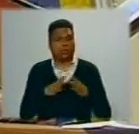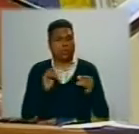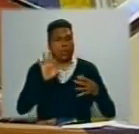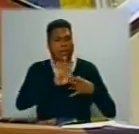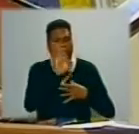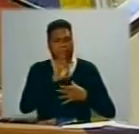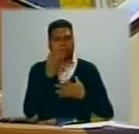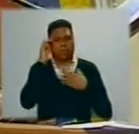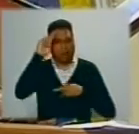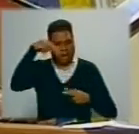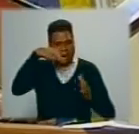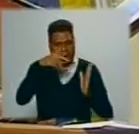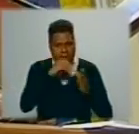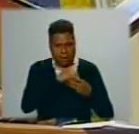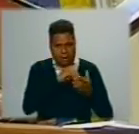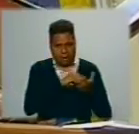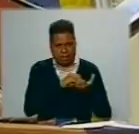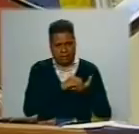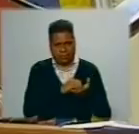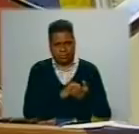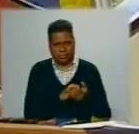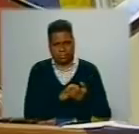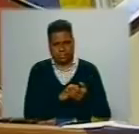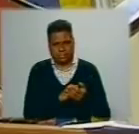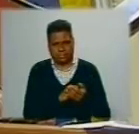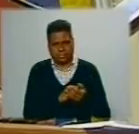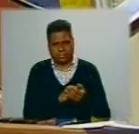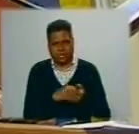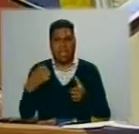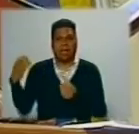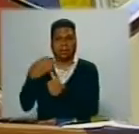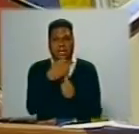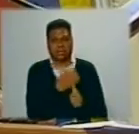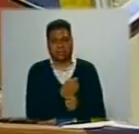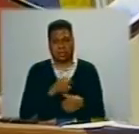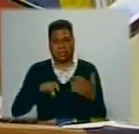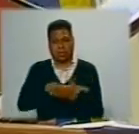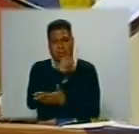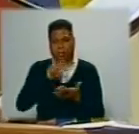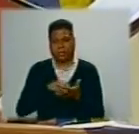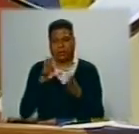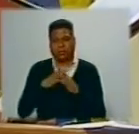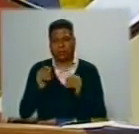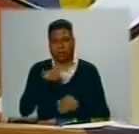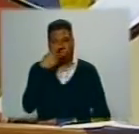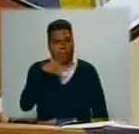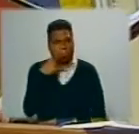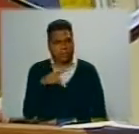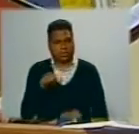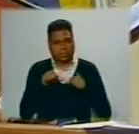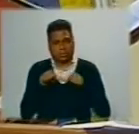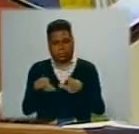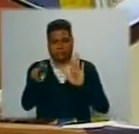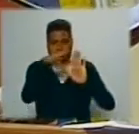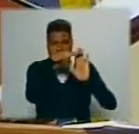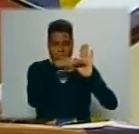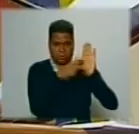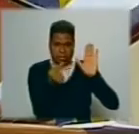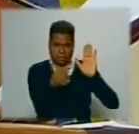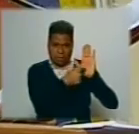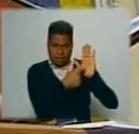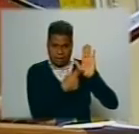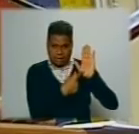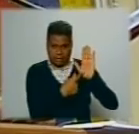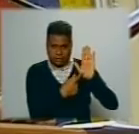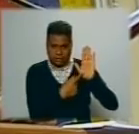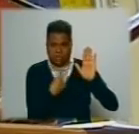postula dicho arreglo, alcanzable taxativamente por los medios políticos en él prescritos. Considerando